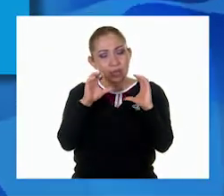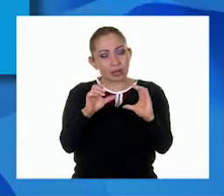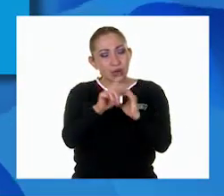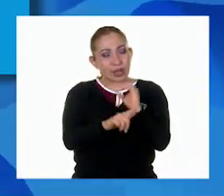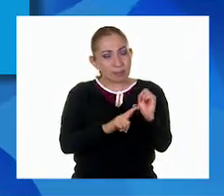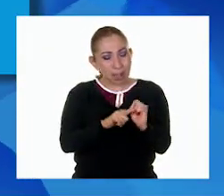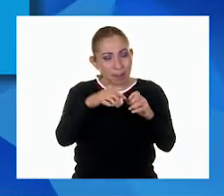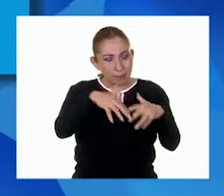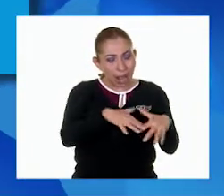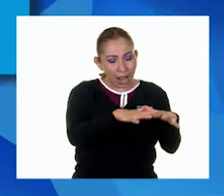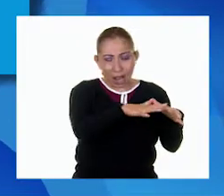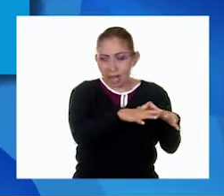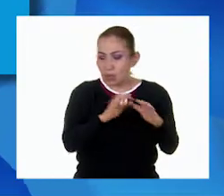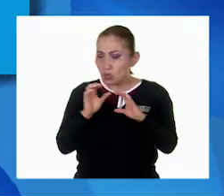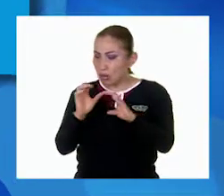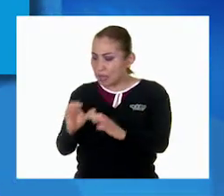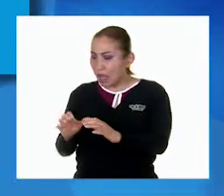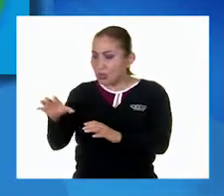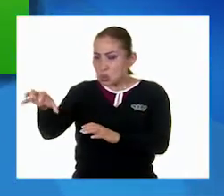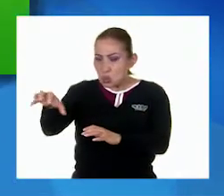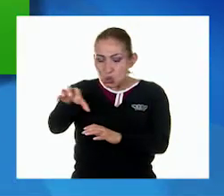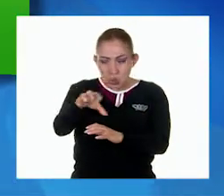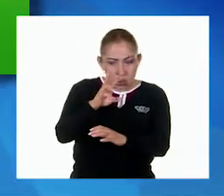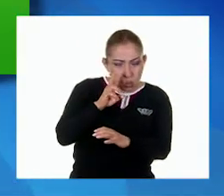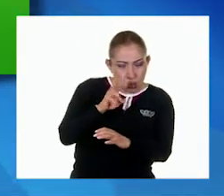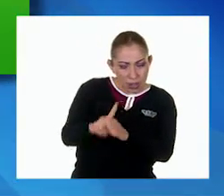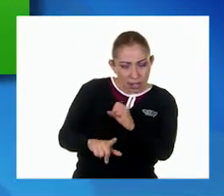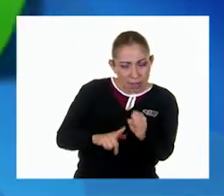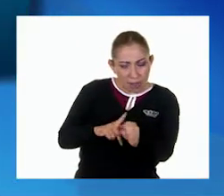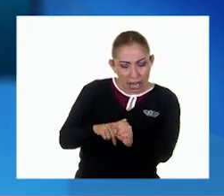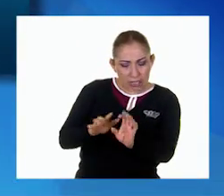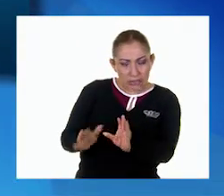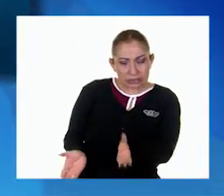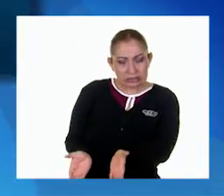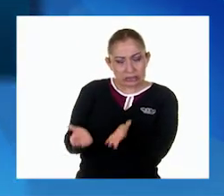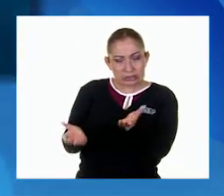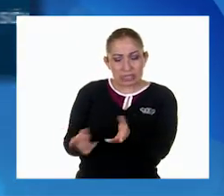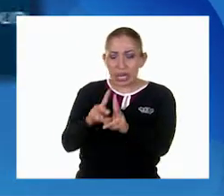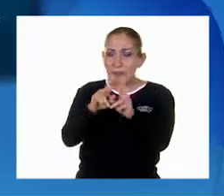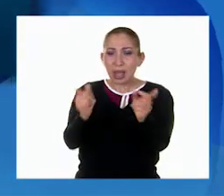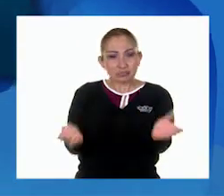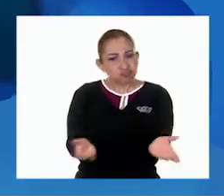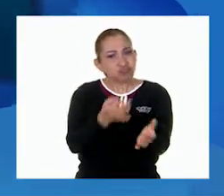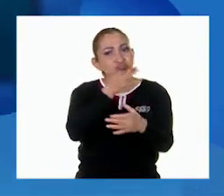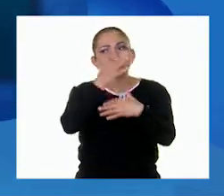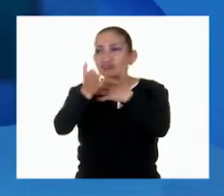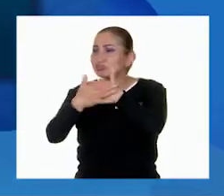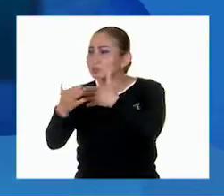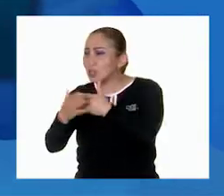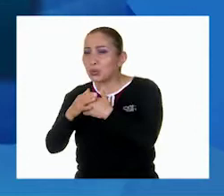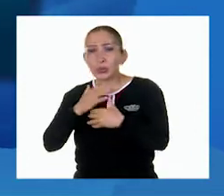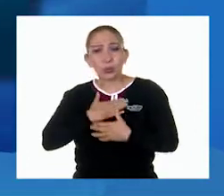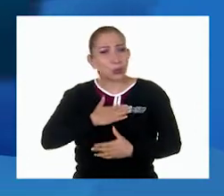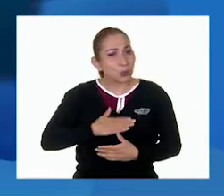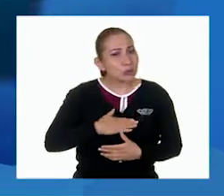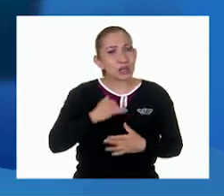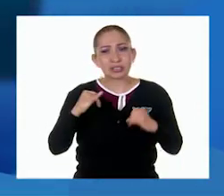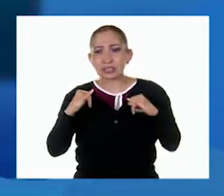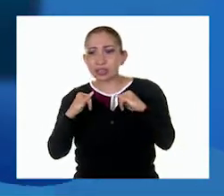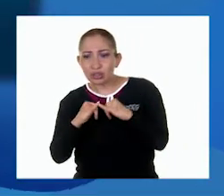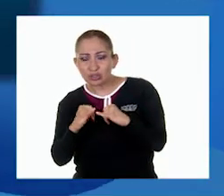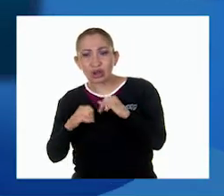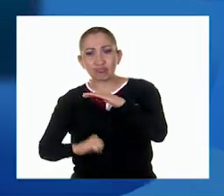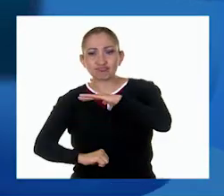submarina, preservando la vida de los ecosistemas terrestres y promoviendo la paz, la justicia y las